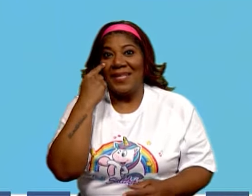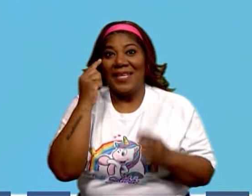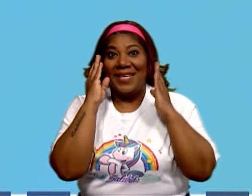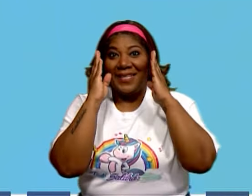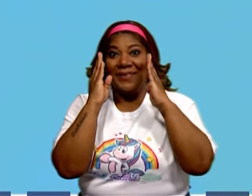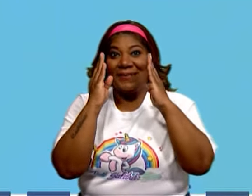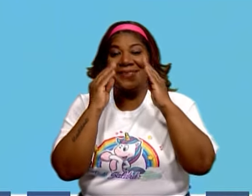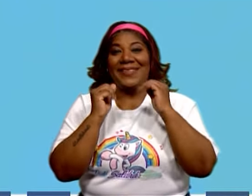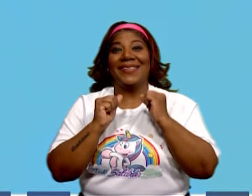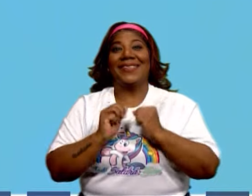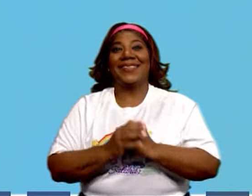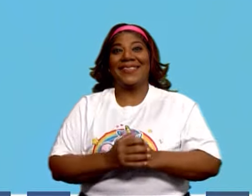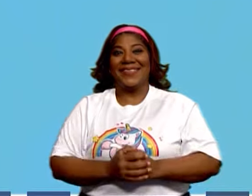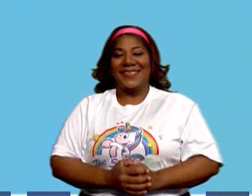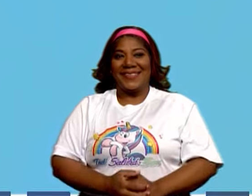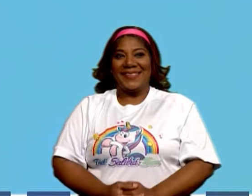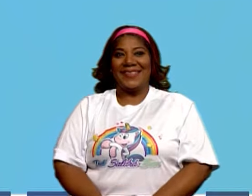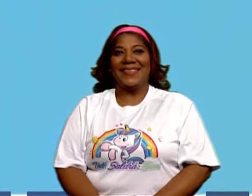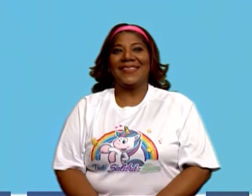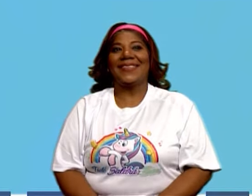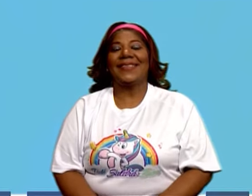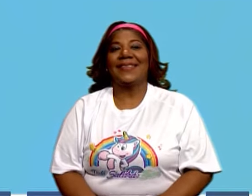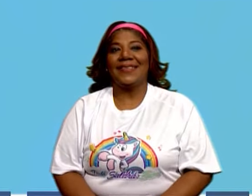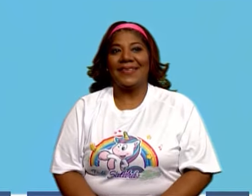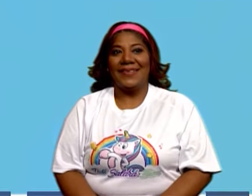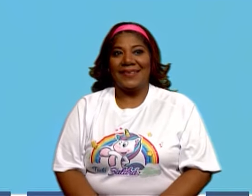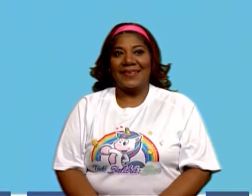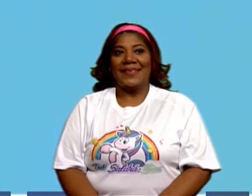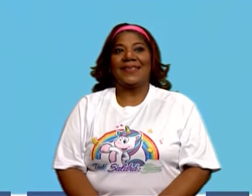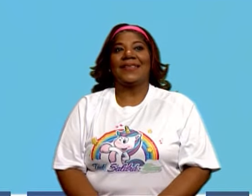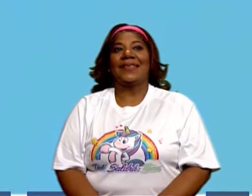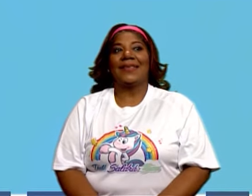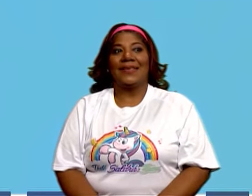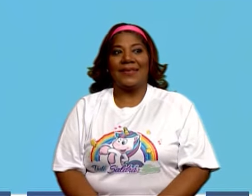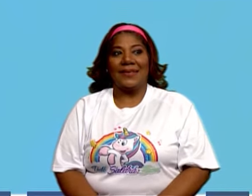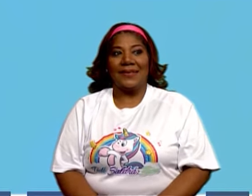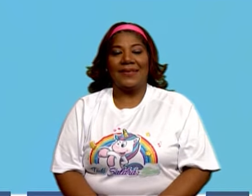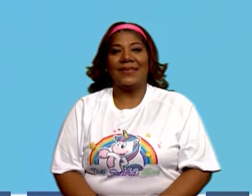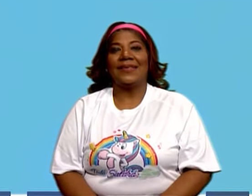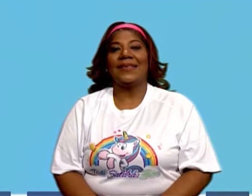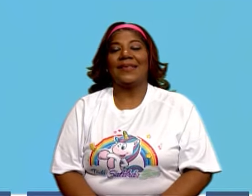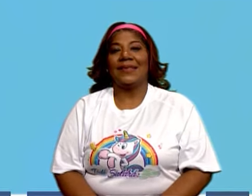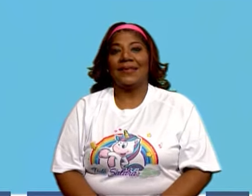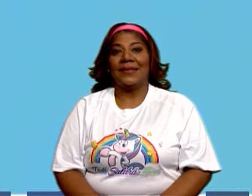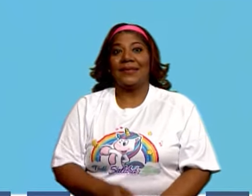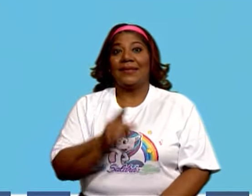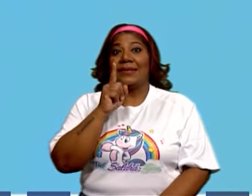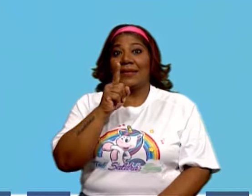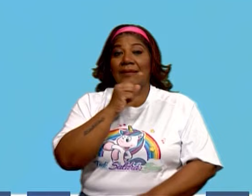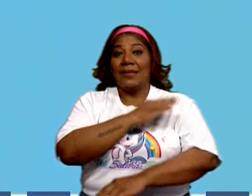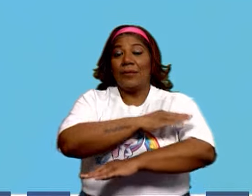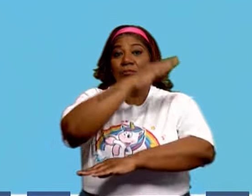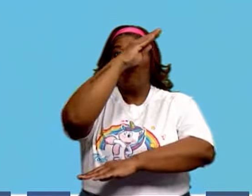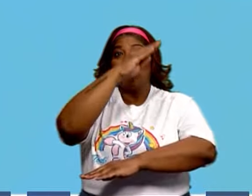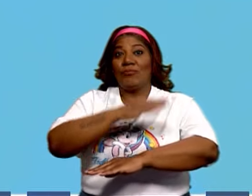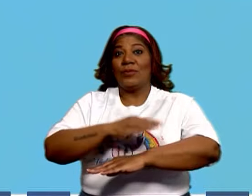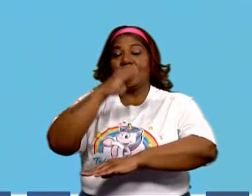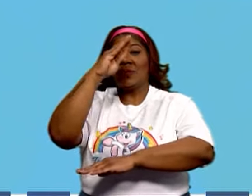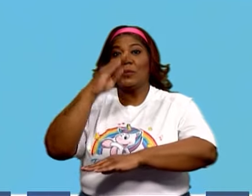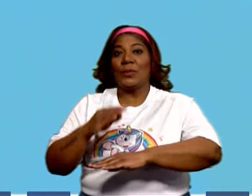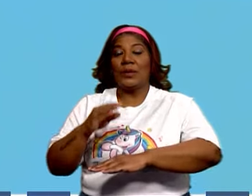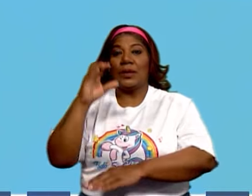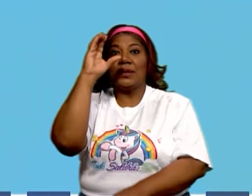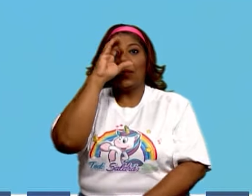buscando cuál imagen le corresponde. Ejemplo, la primera que está aquí, tenemos una montaña. Debemos buscar